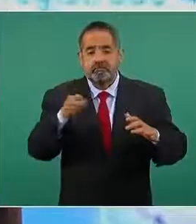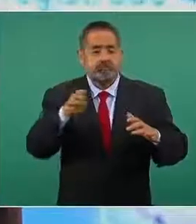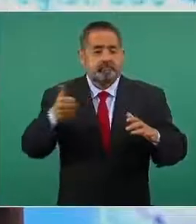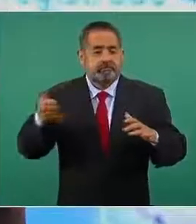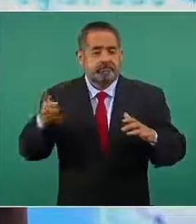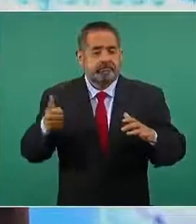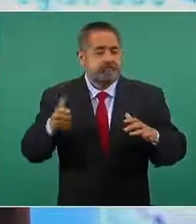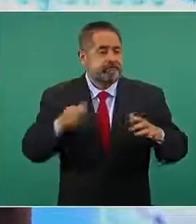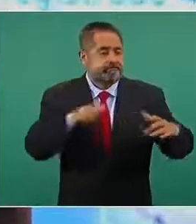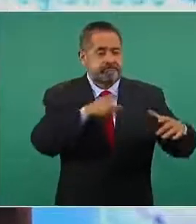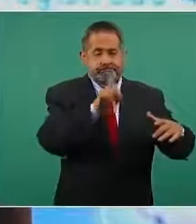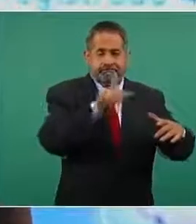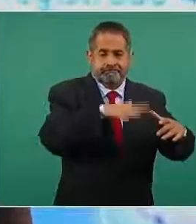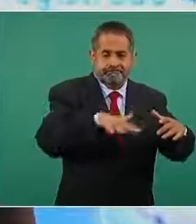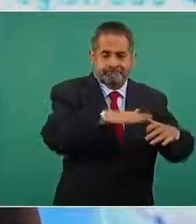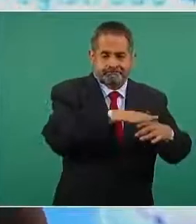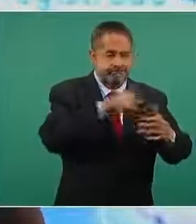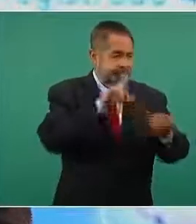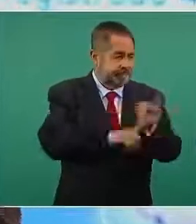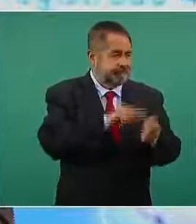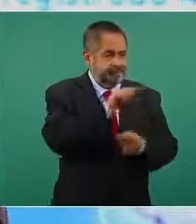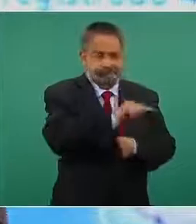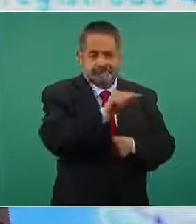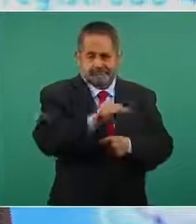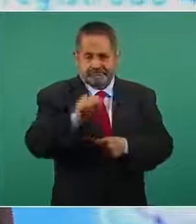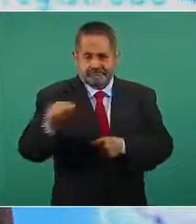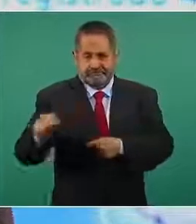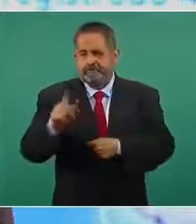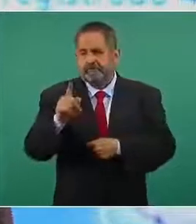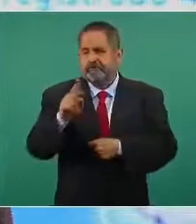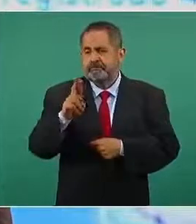jale. ¿Qué significa? En los diferentes